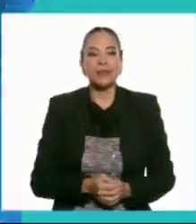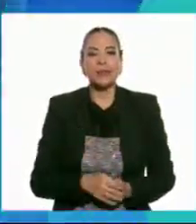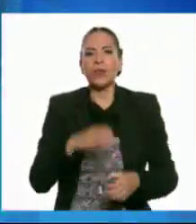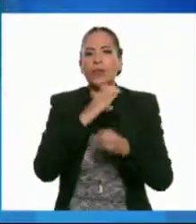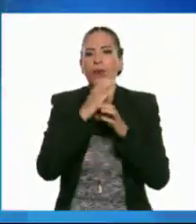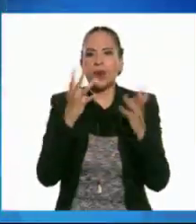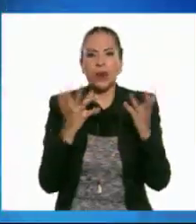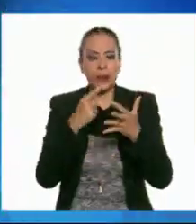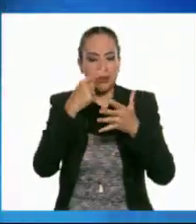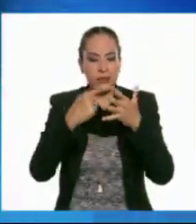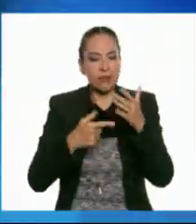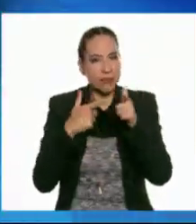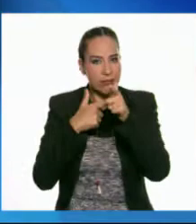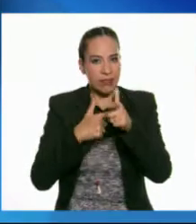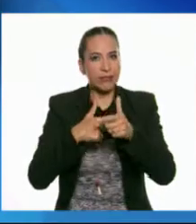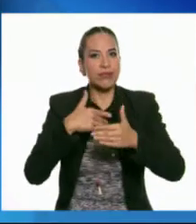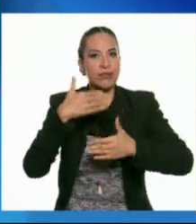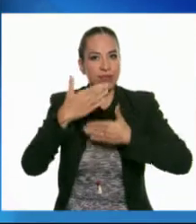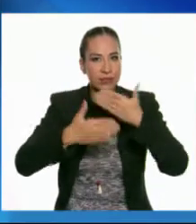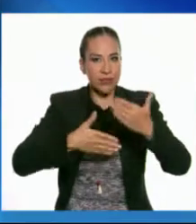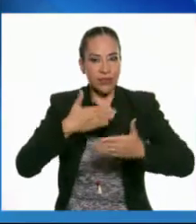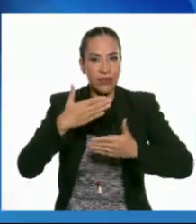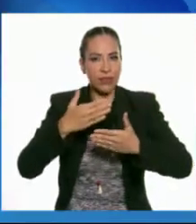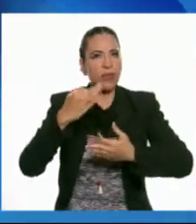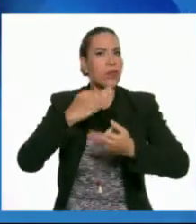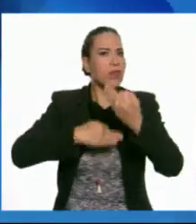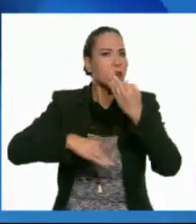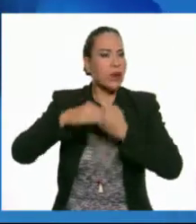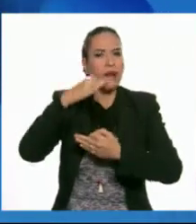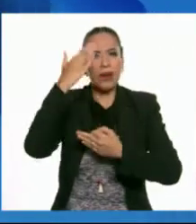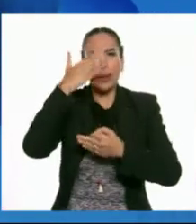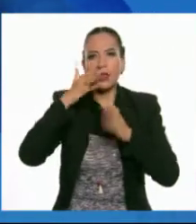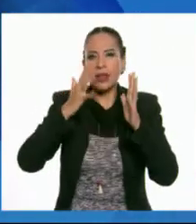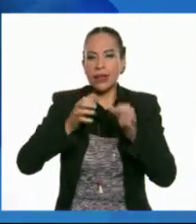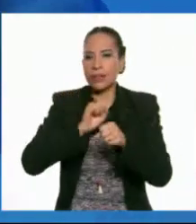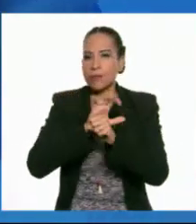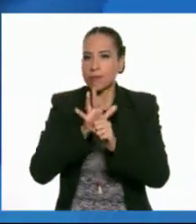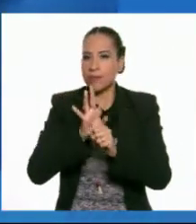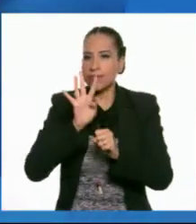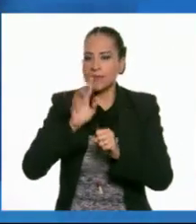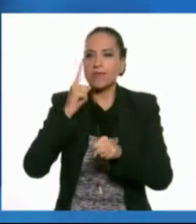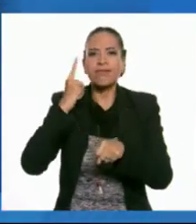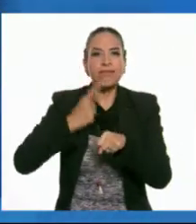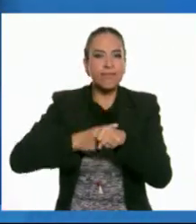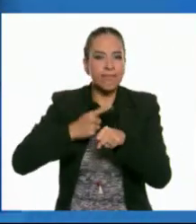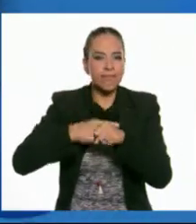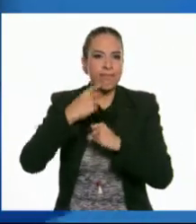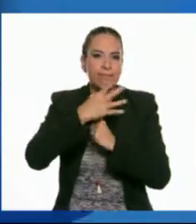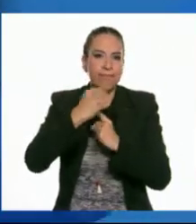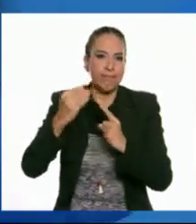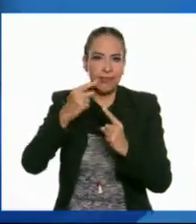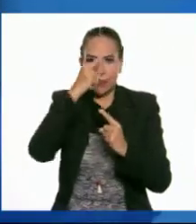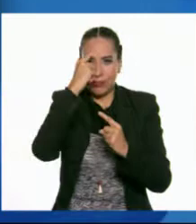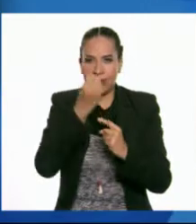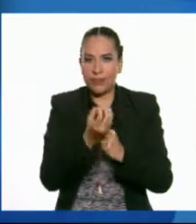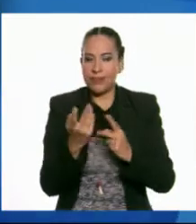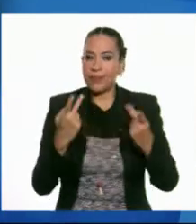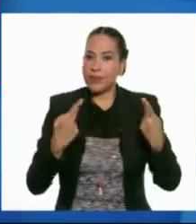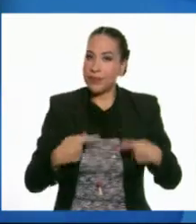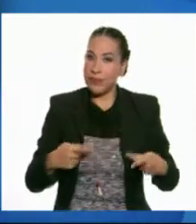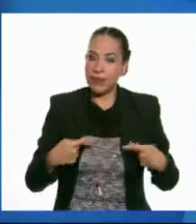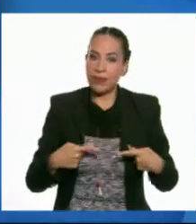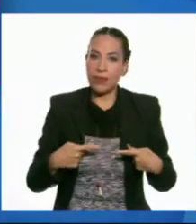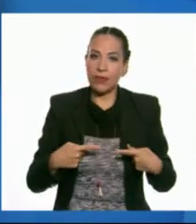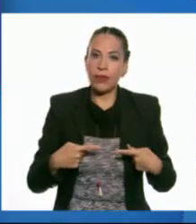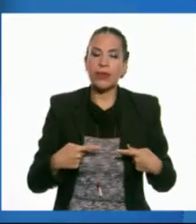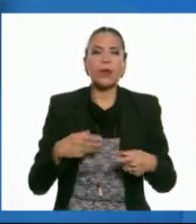Buenas prácticas para seguir adelante. Como todos sabemos, la COVID-19 es una enfermedad que se contagia muy fácilmente entre las